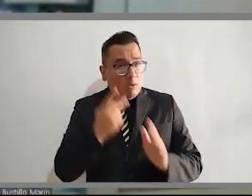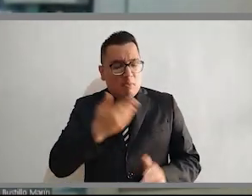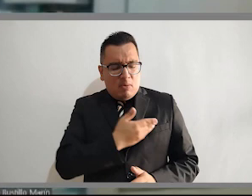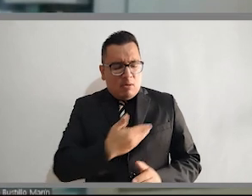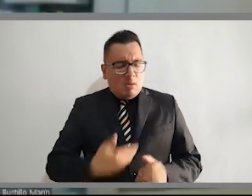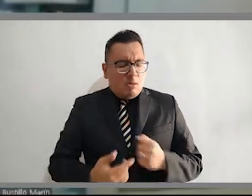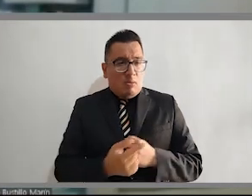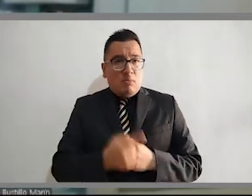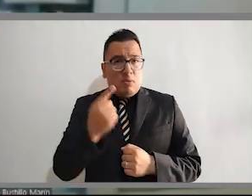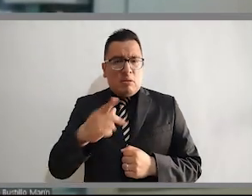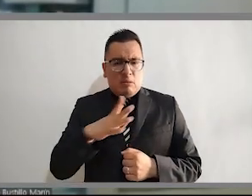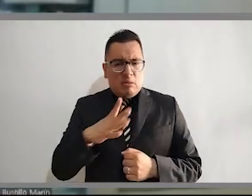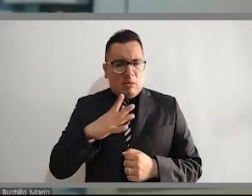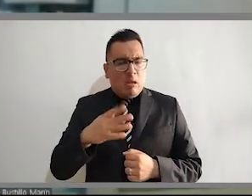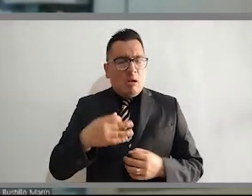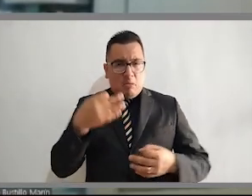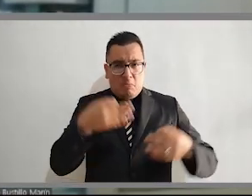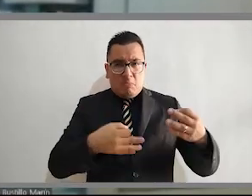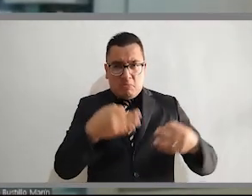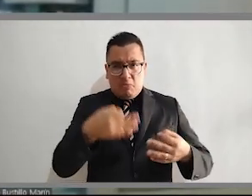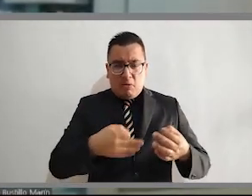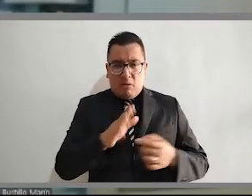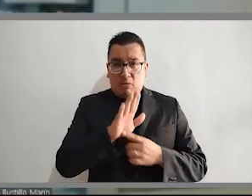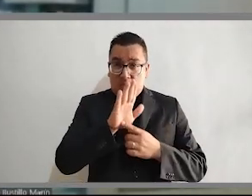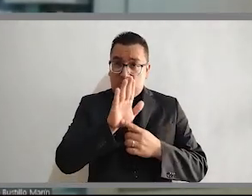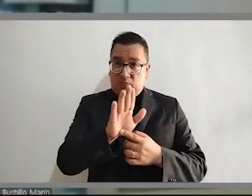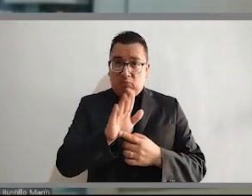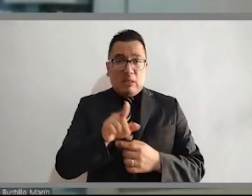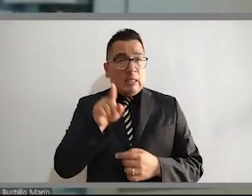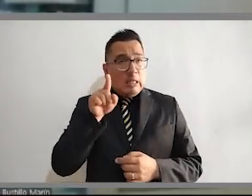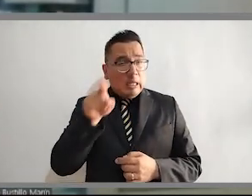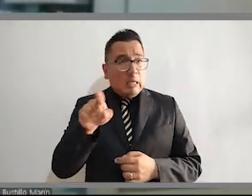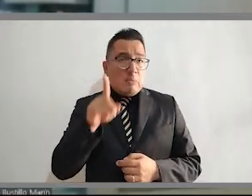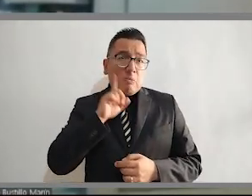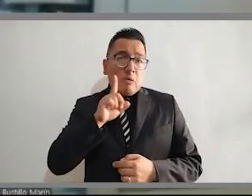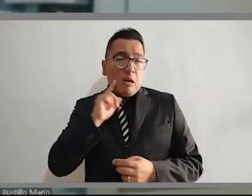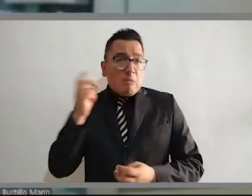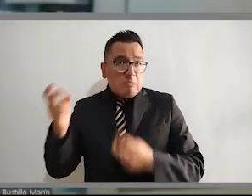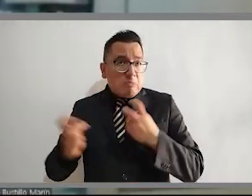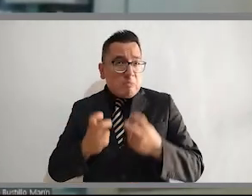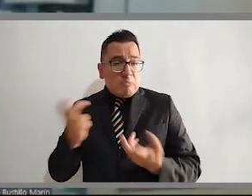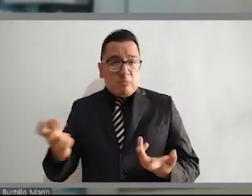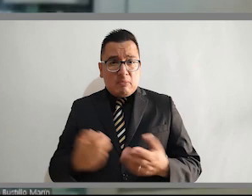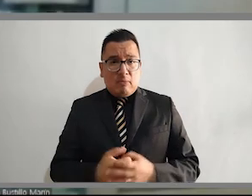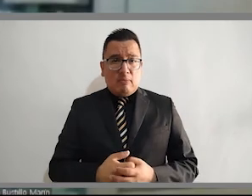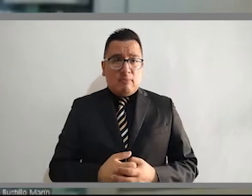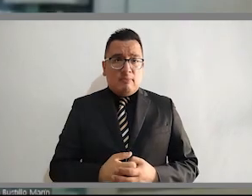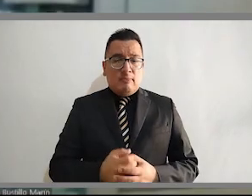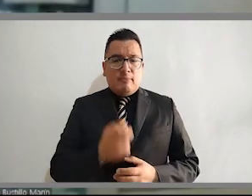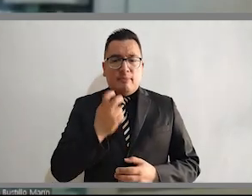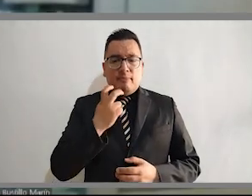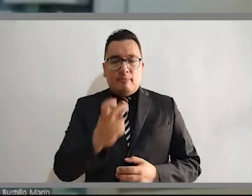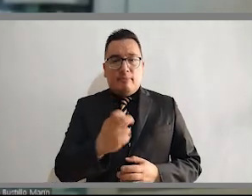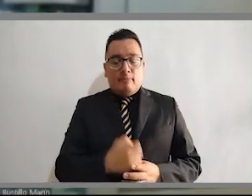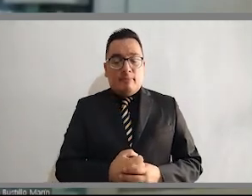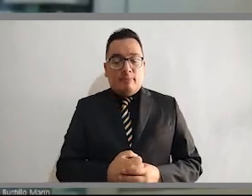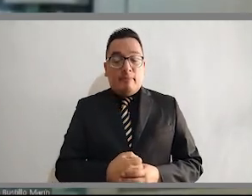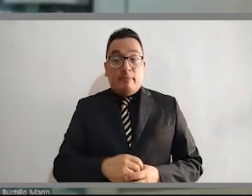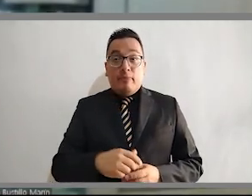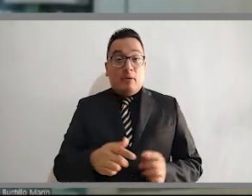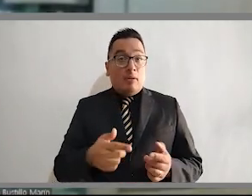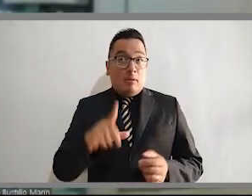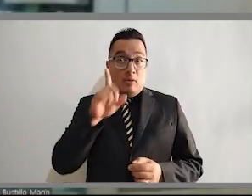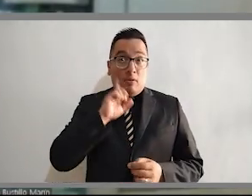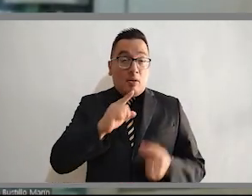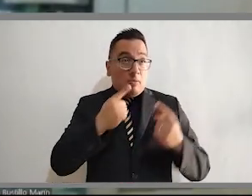reelegirse porque ya tenía una sentencia ejecutoriada por violencia política de género. Y ahí es donde surgió, fíjense, por un grupo